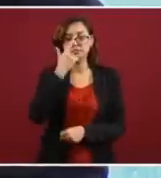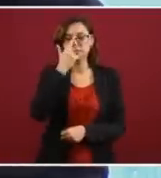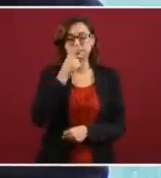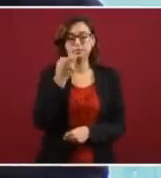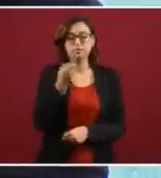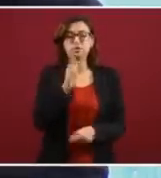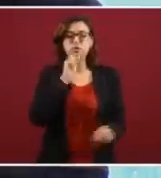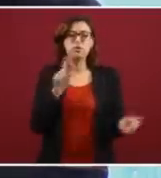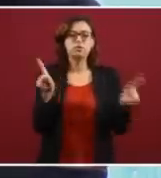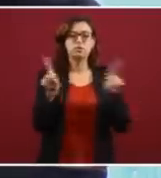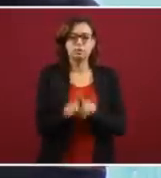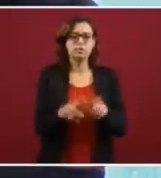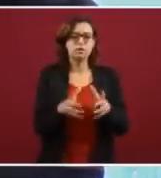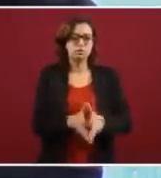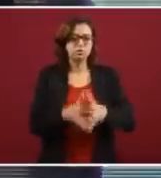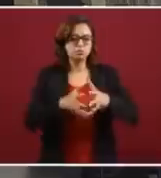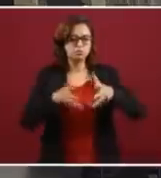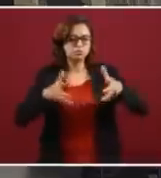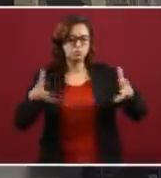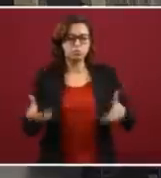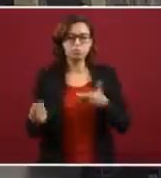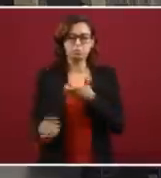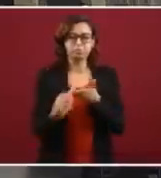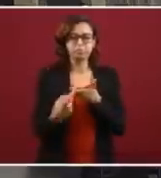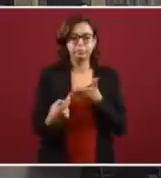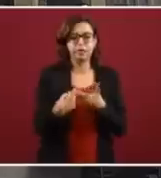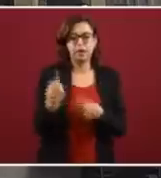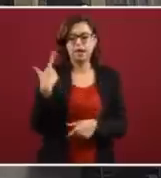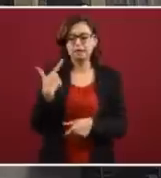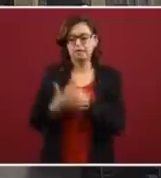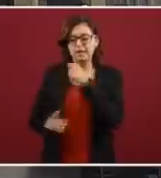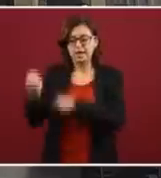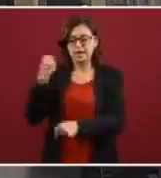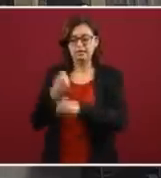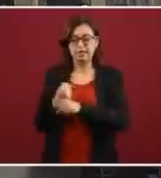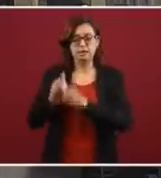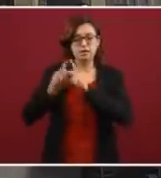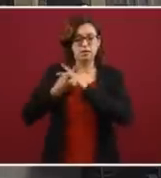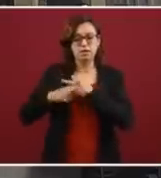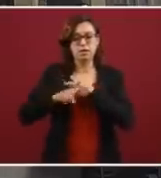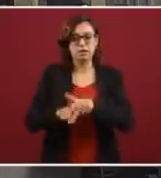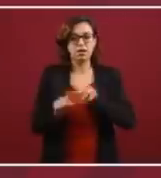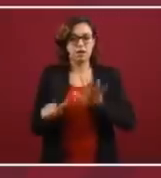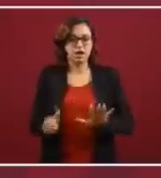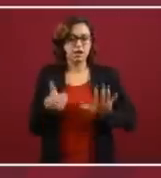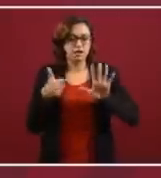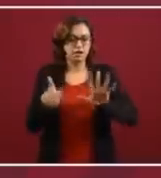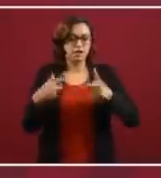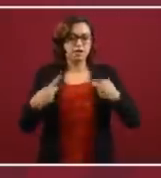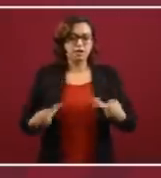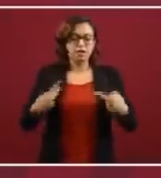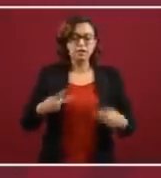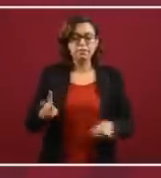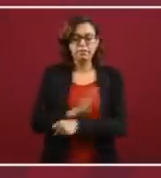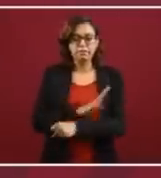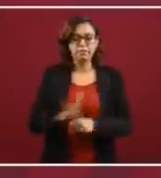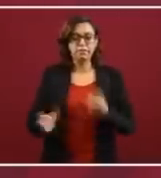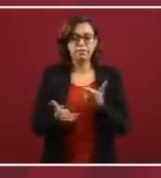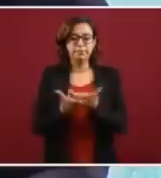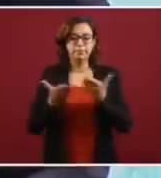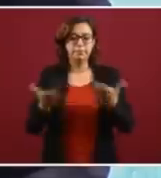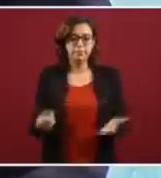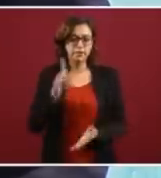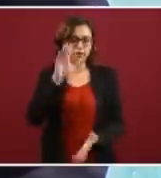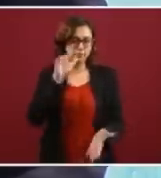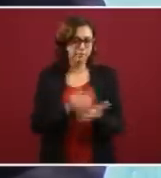también ha sido un crecimiento muy significativo. Hace 7 años el mecanismo empezó con 6 beneficiarios, hoy superan los